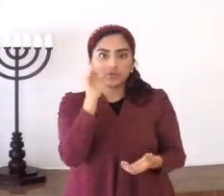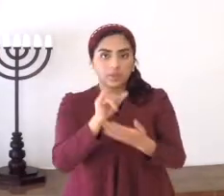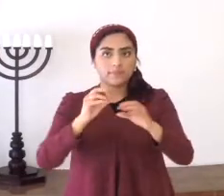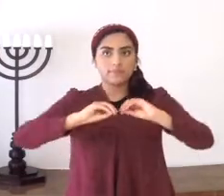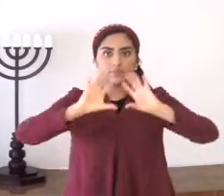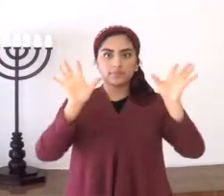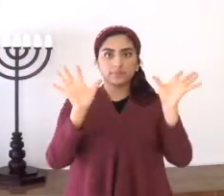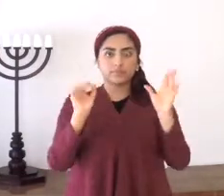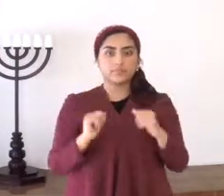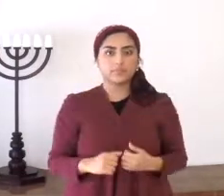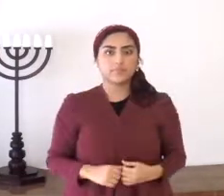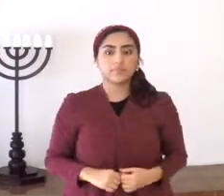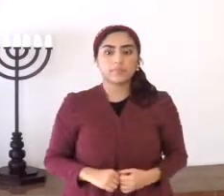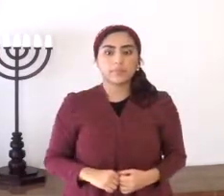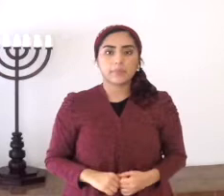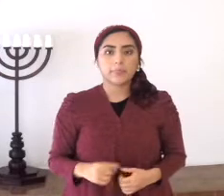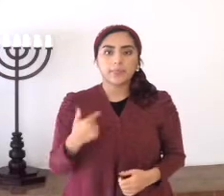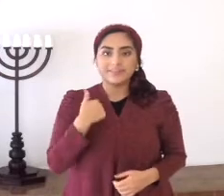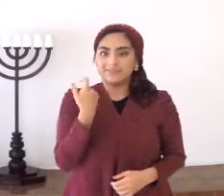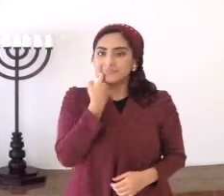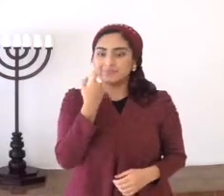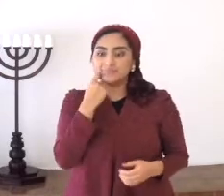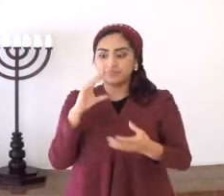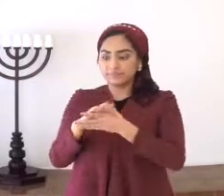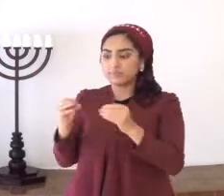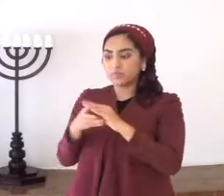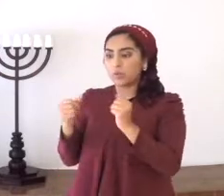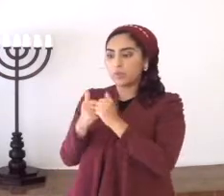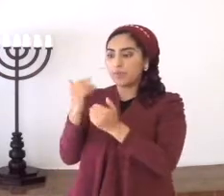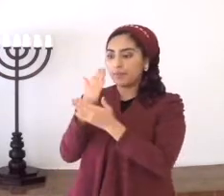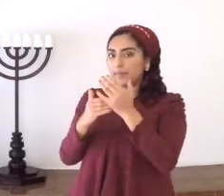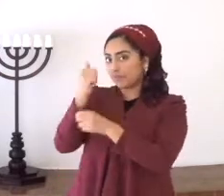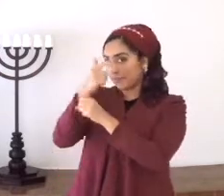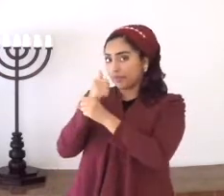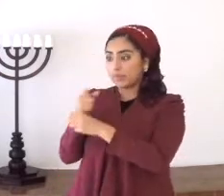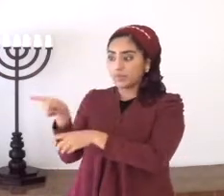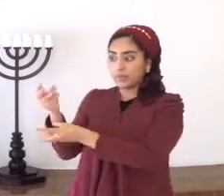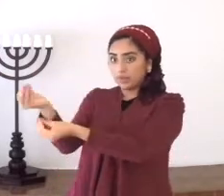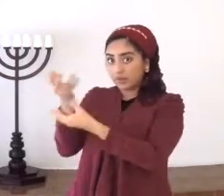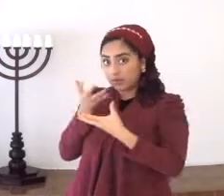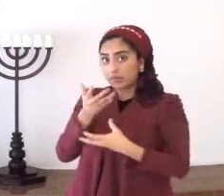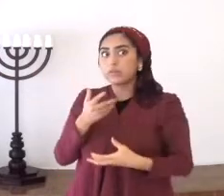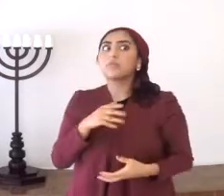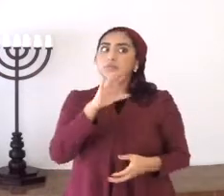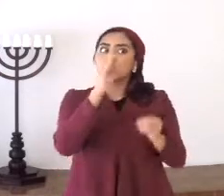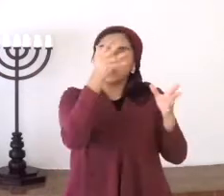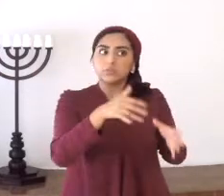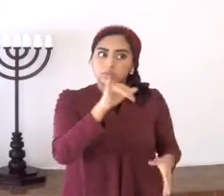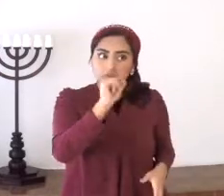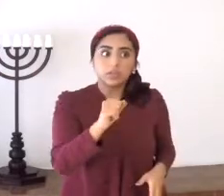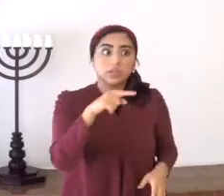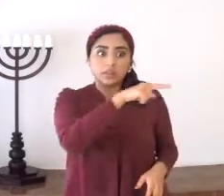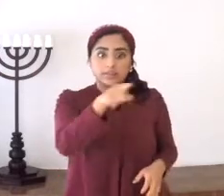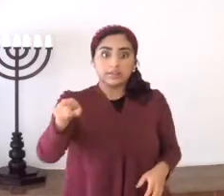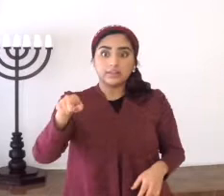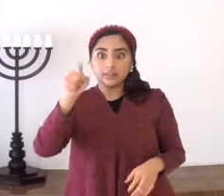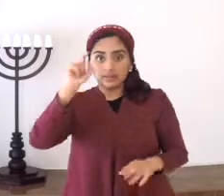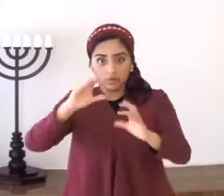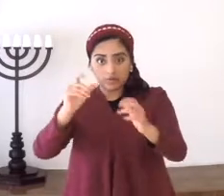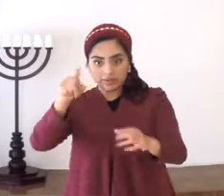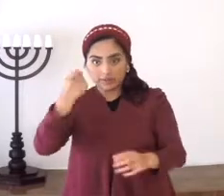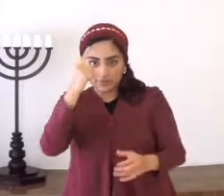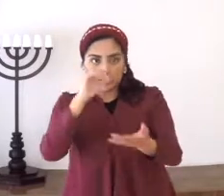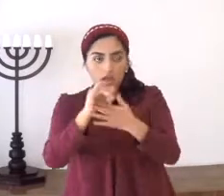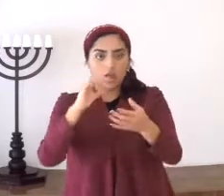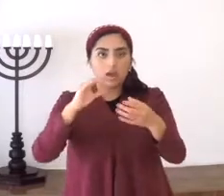mundial, tenemos que entender eso claramente. Hace ratito hablando con unos hermanos, ellos me decían,